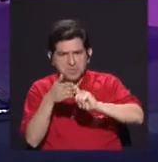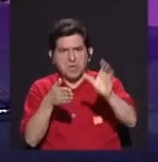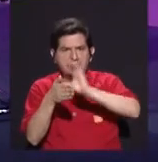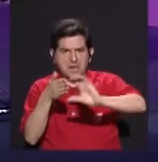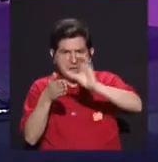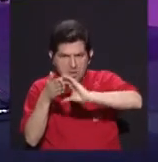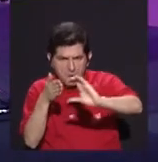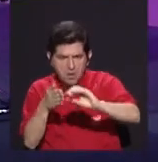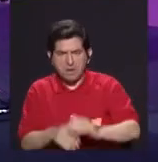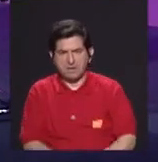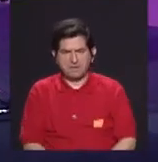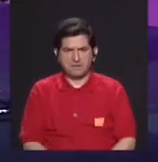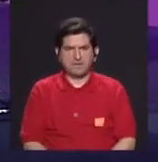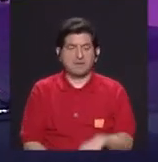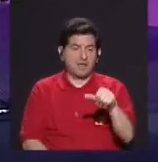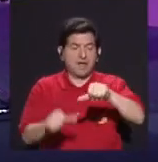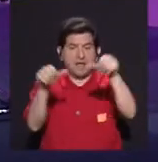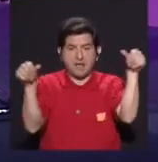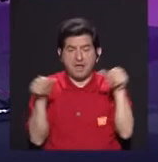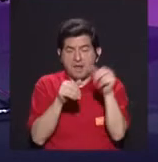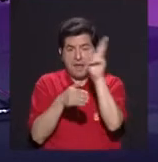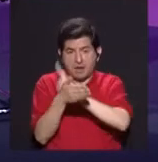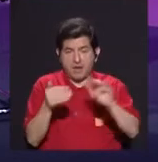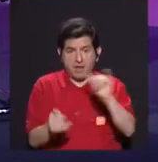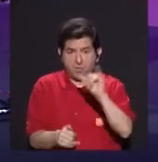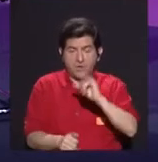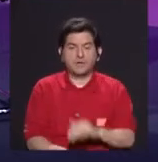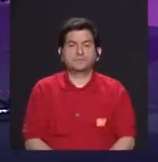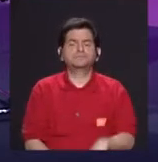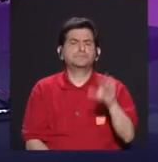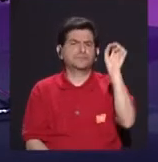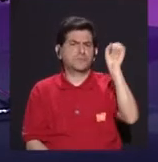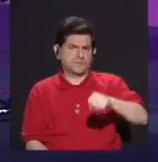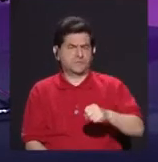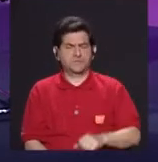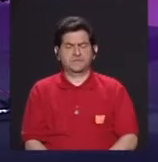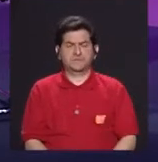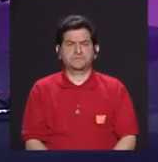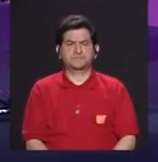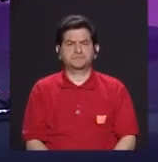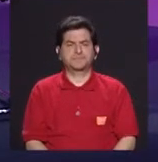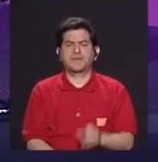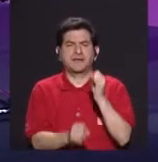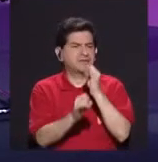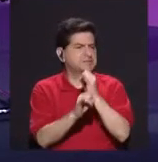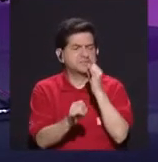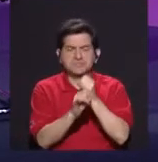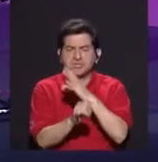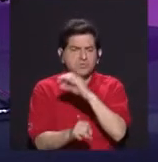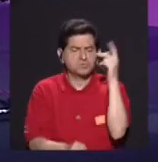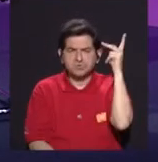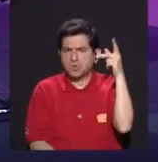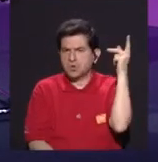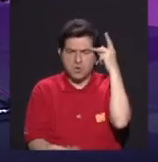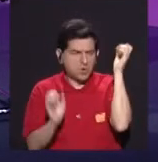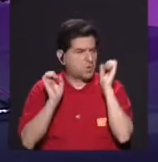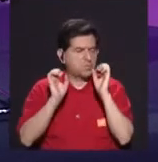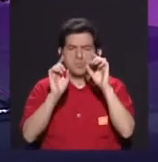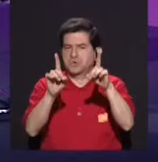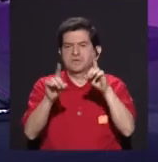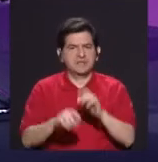secundaria de en las aulas universitarias también sin ningún ninguna institución o alguna política educativa